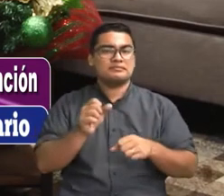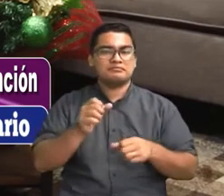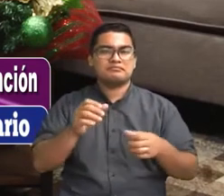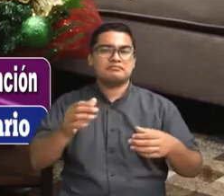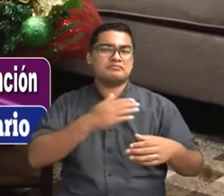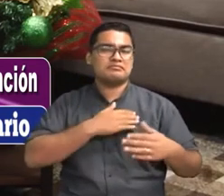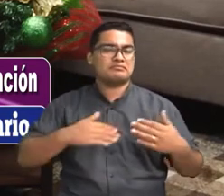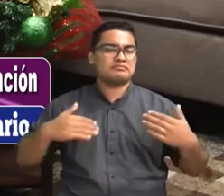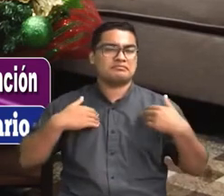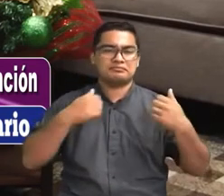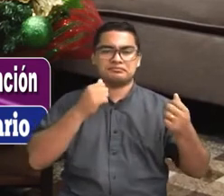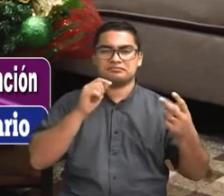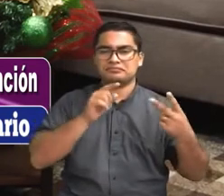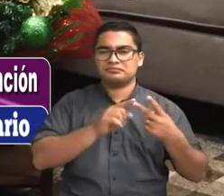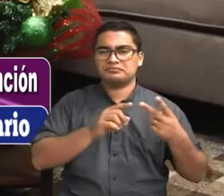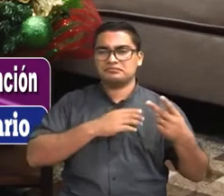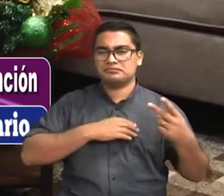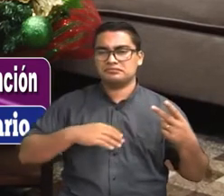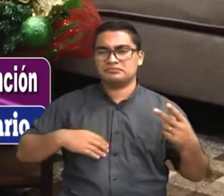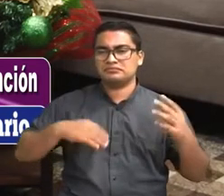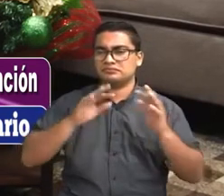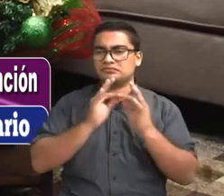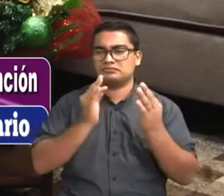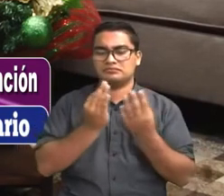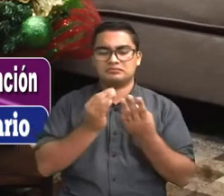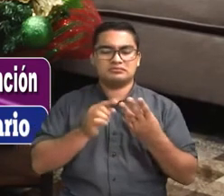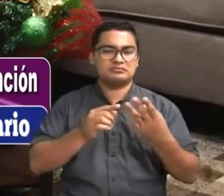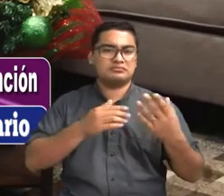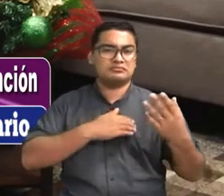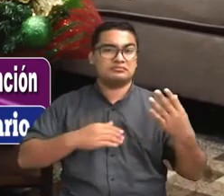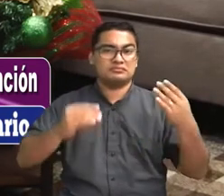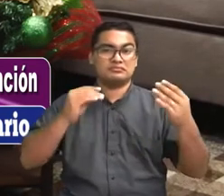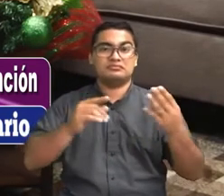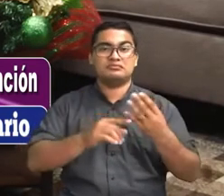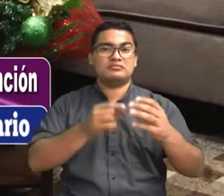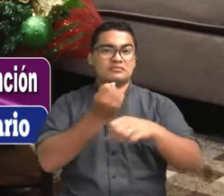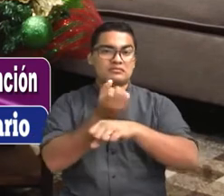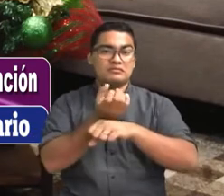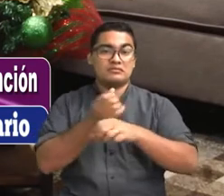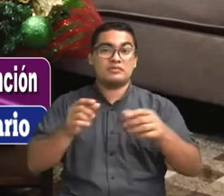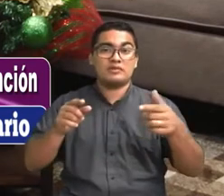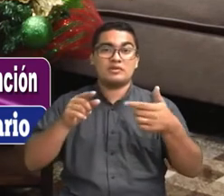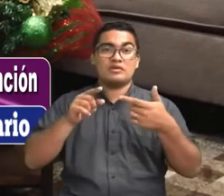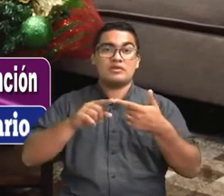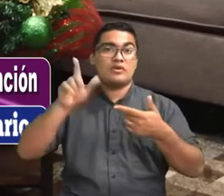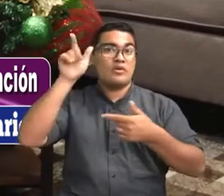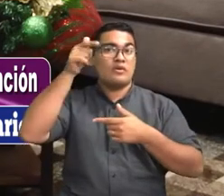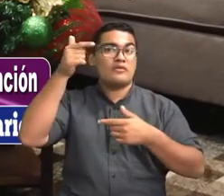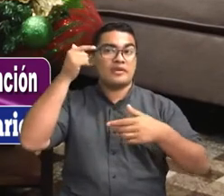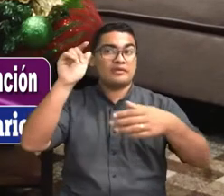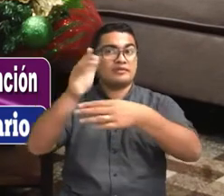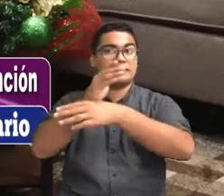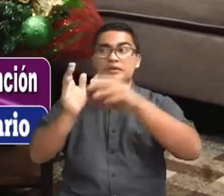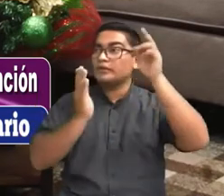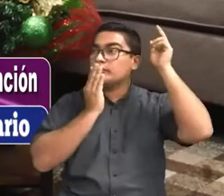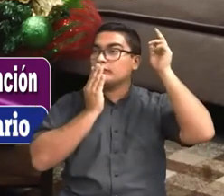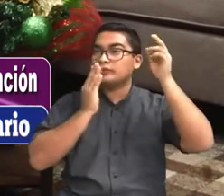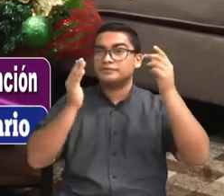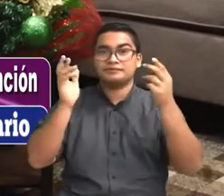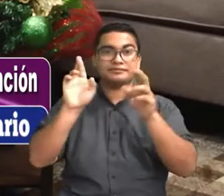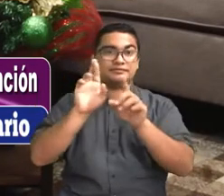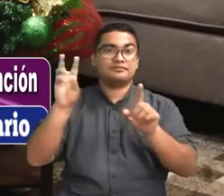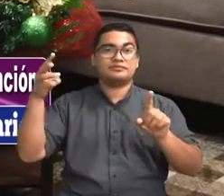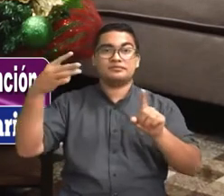Salud, al Ministerio de la Familia, al Ministerio de Educación, a las alcaldías, a los gobiernos territoriales o los gobiernos regionales, y es más fácil